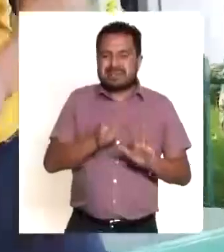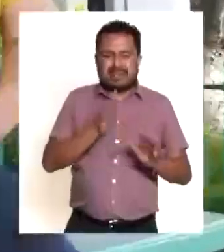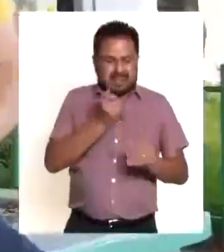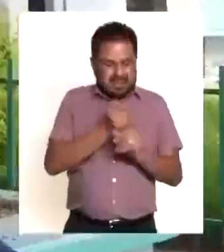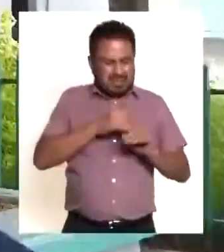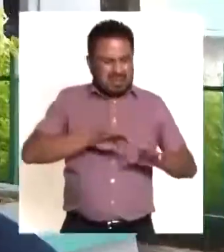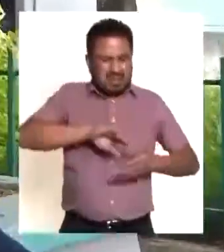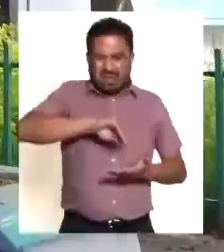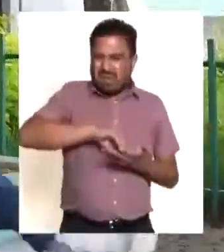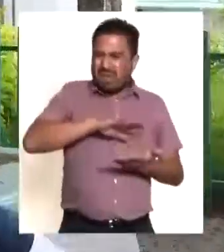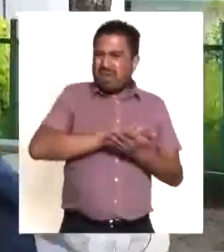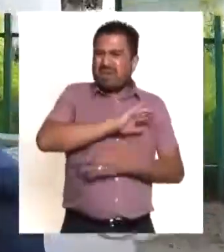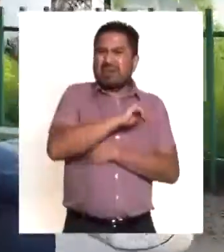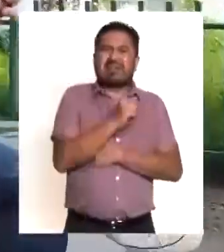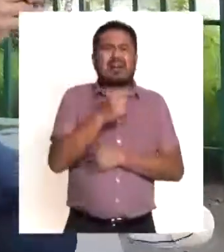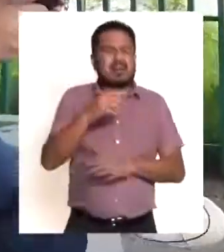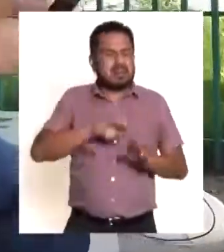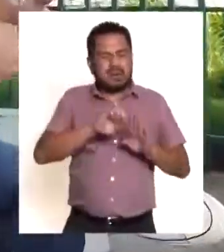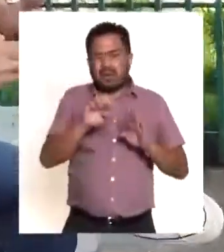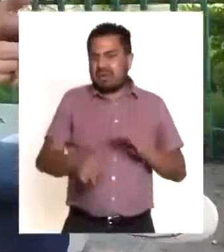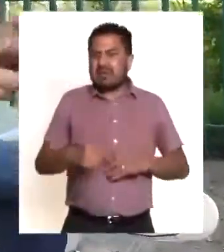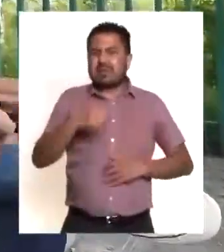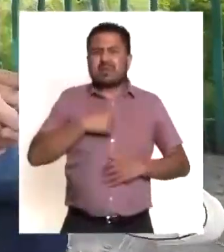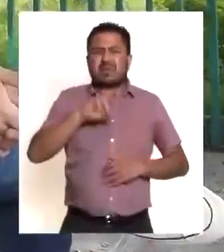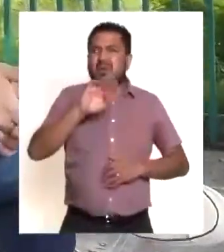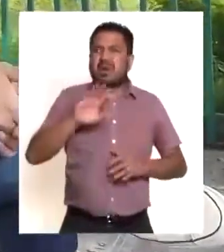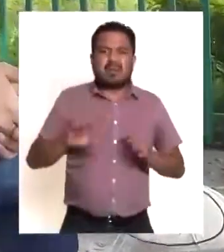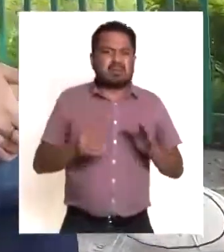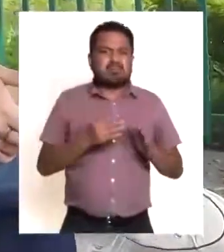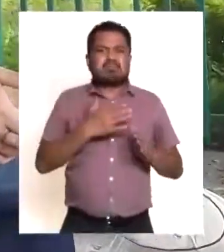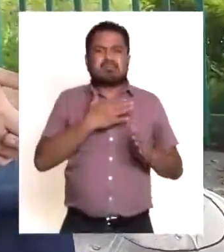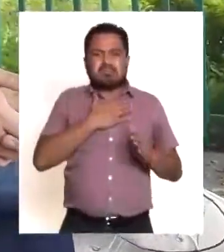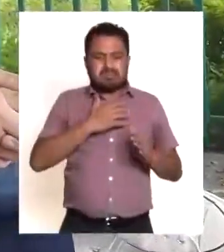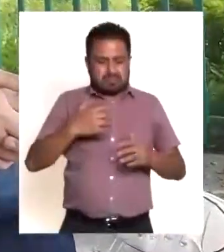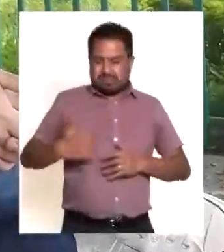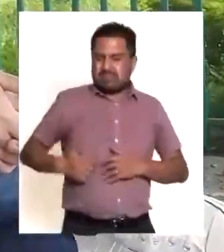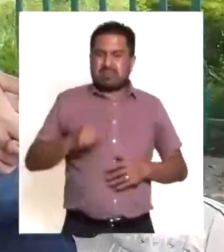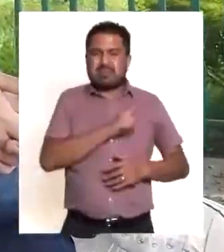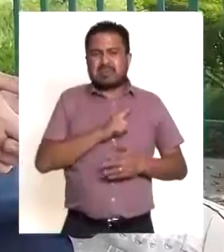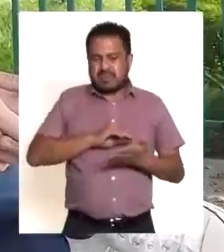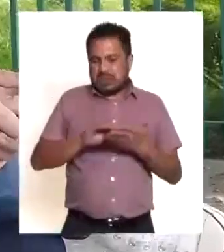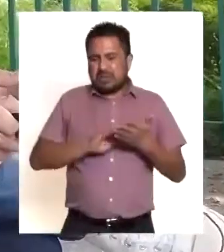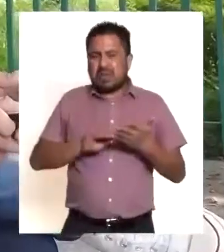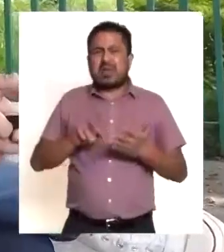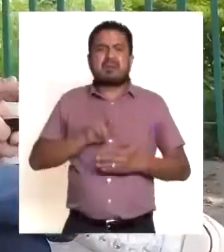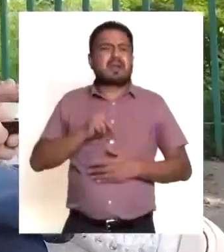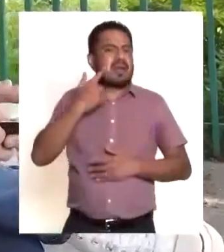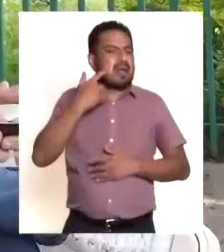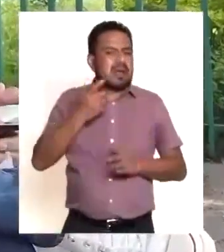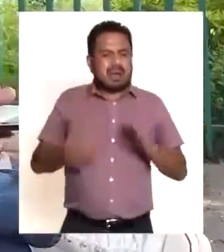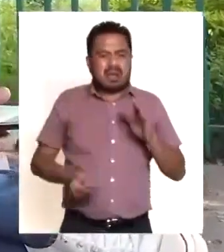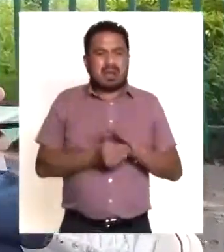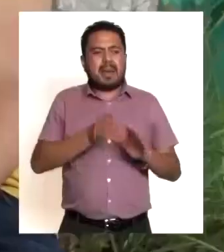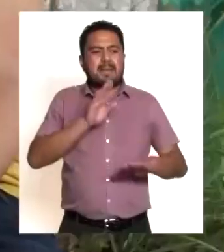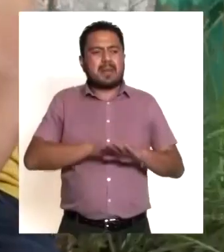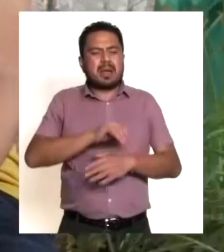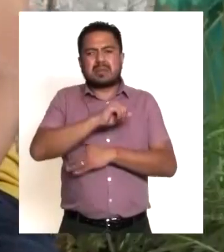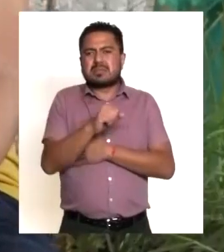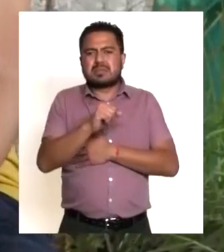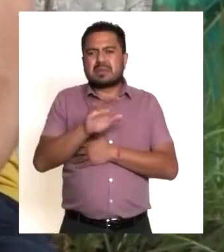lata almacenar tanta información, ¿no crees? A mí, por ejemplo, ya no me cabe nada en el teléfono. Tendría que borrar fotos de mi gatito para que